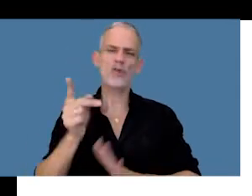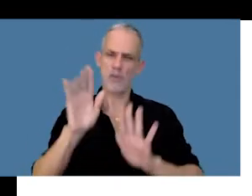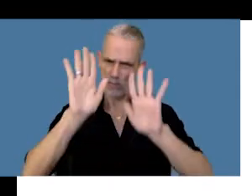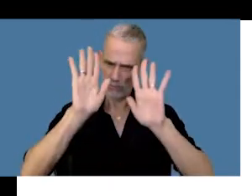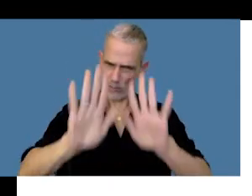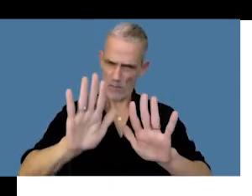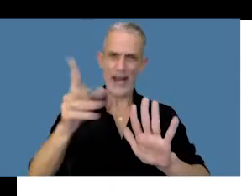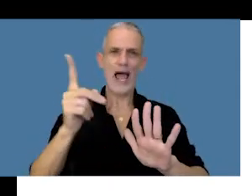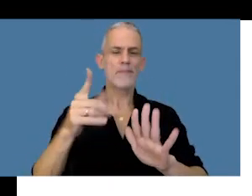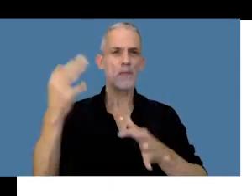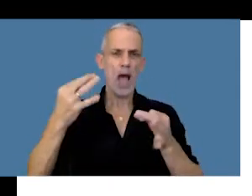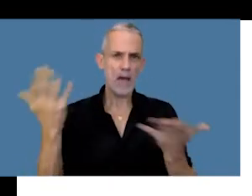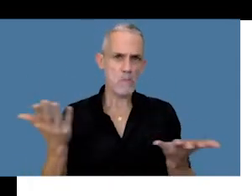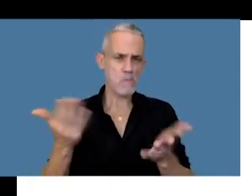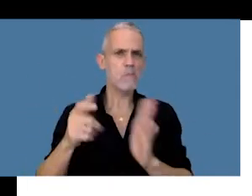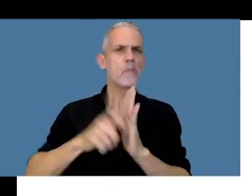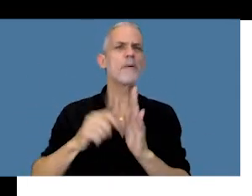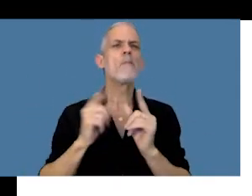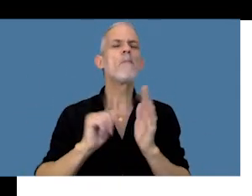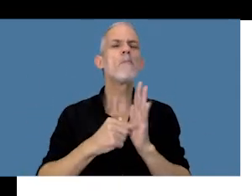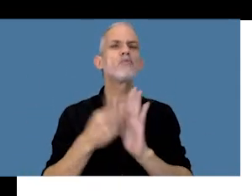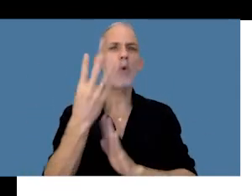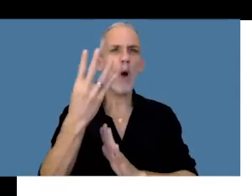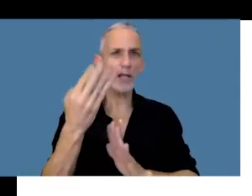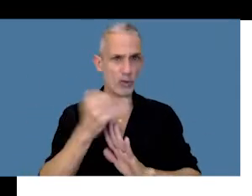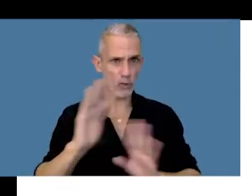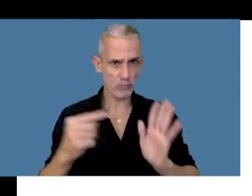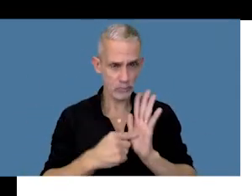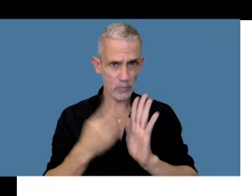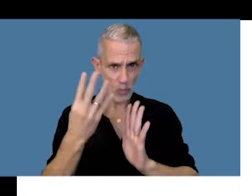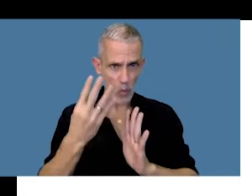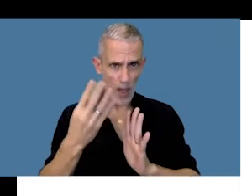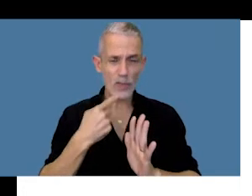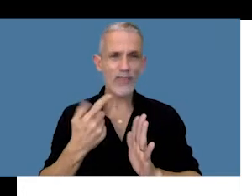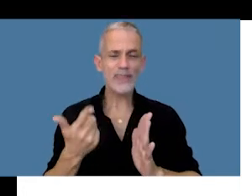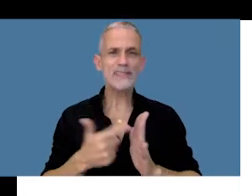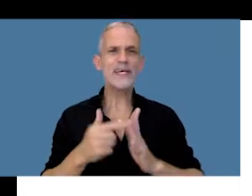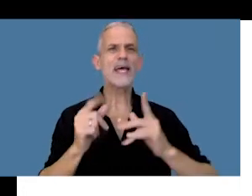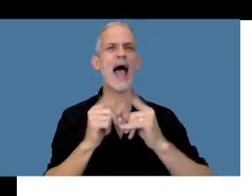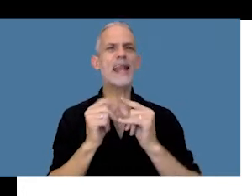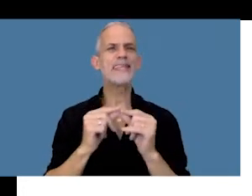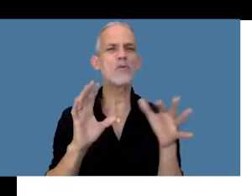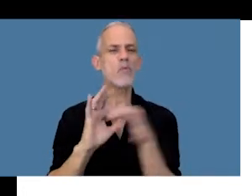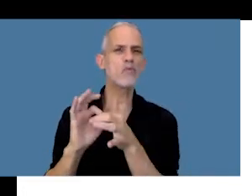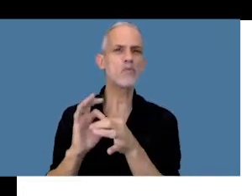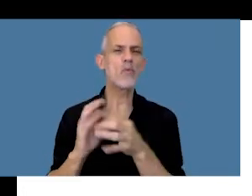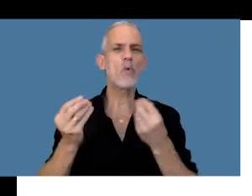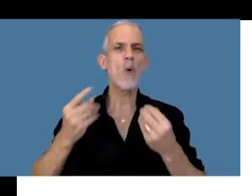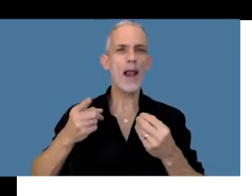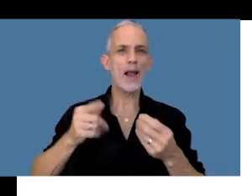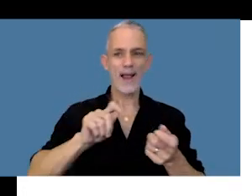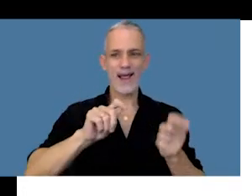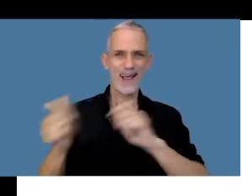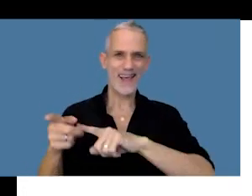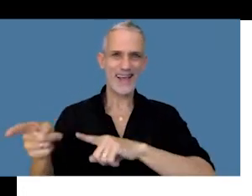hay un régimen, el título cuarto lo dice, que es de articulación con el pasaje